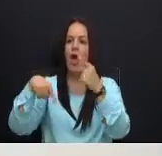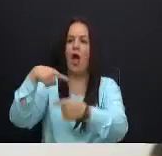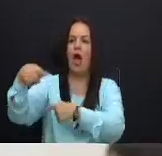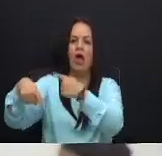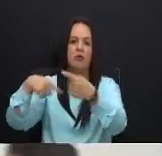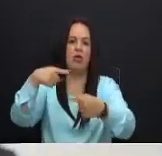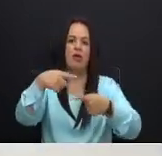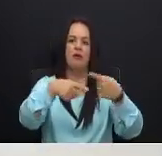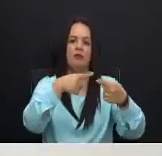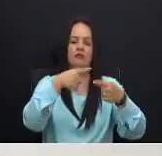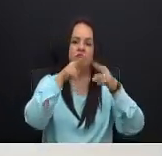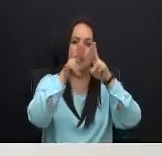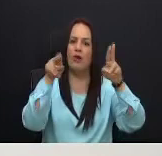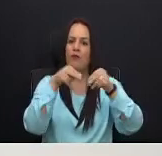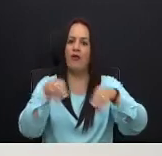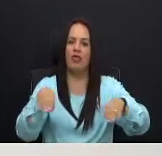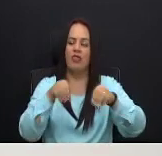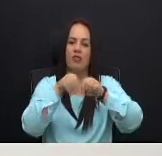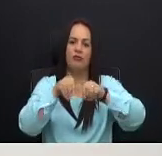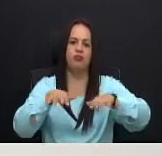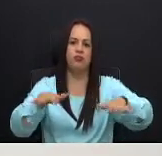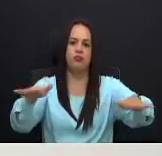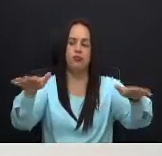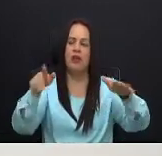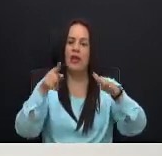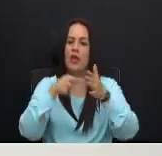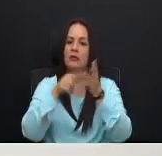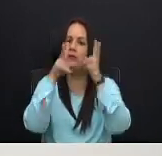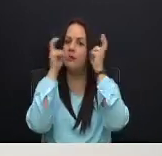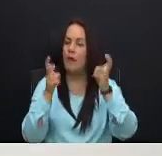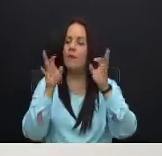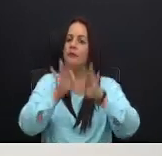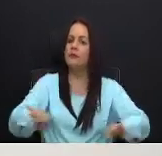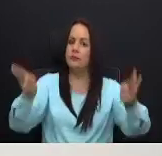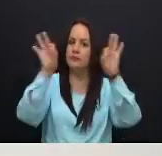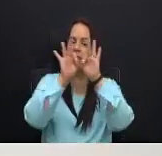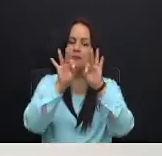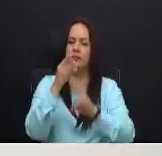por la red. Entonces el tema es importante. Muchas gracias.